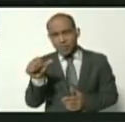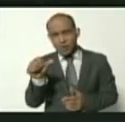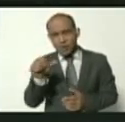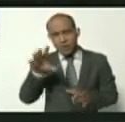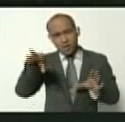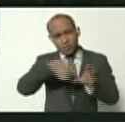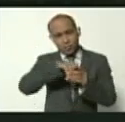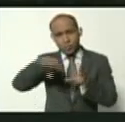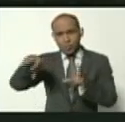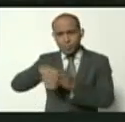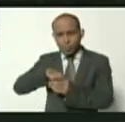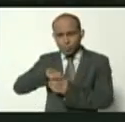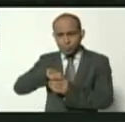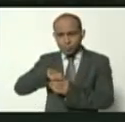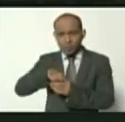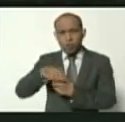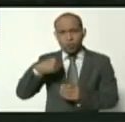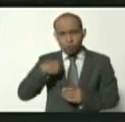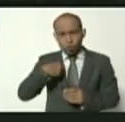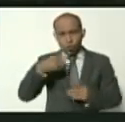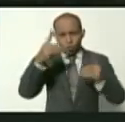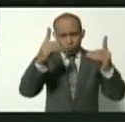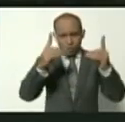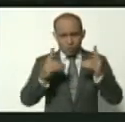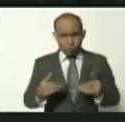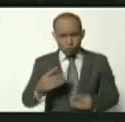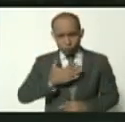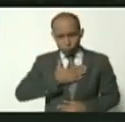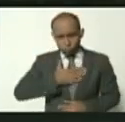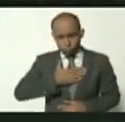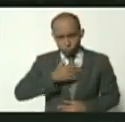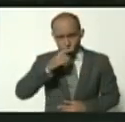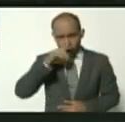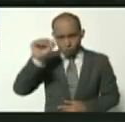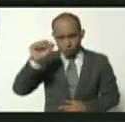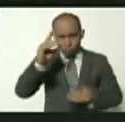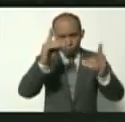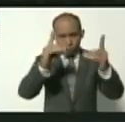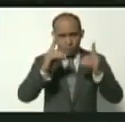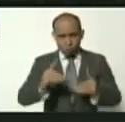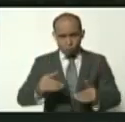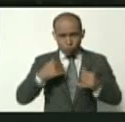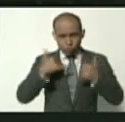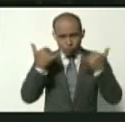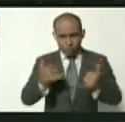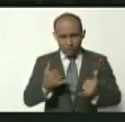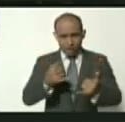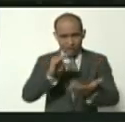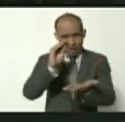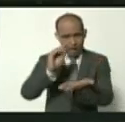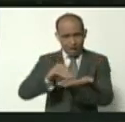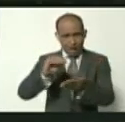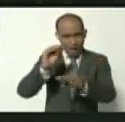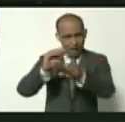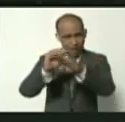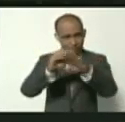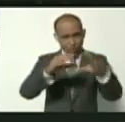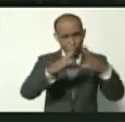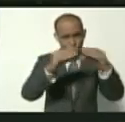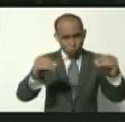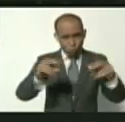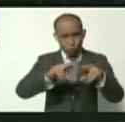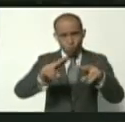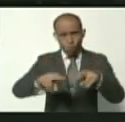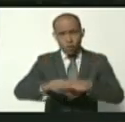de cuarentena. Yo he decidido ya para esa semana, y así lo anuncio a todos los niños, niñas,